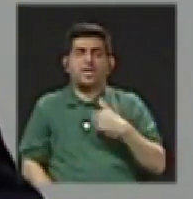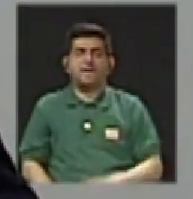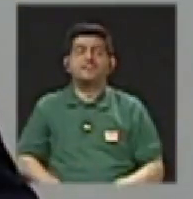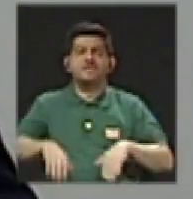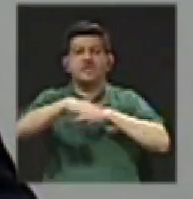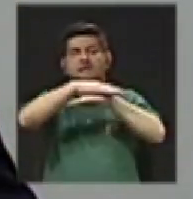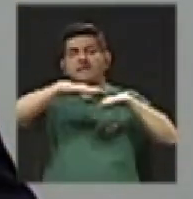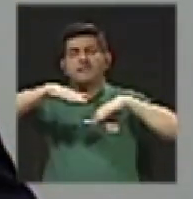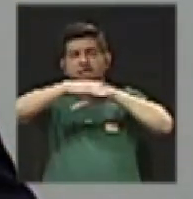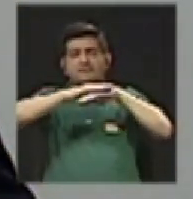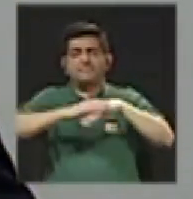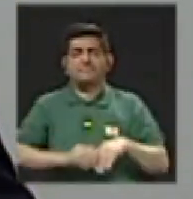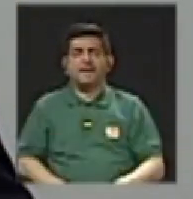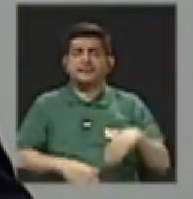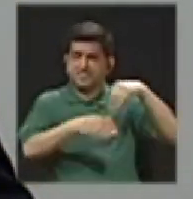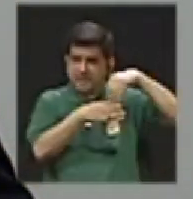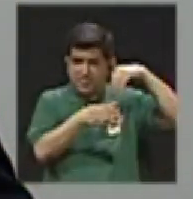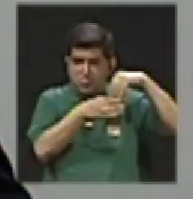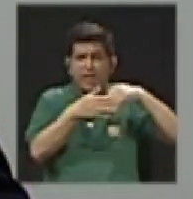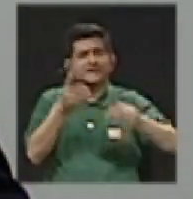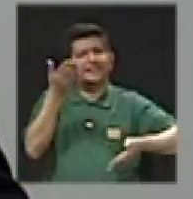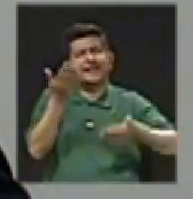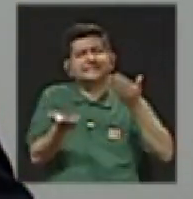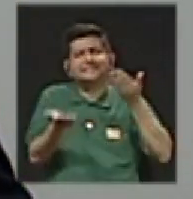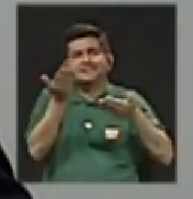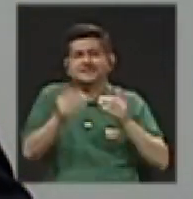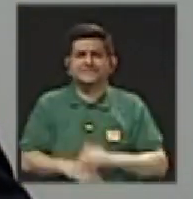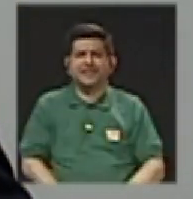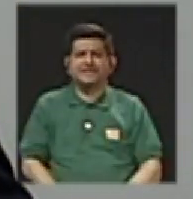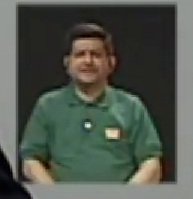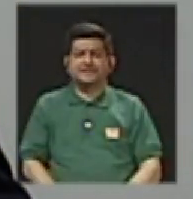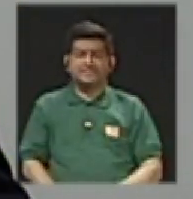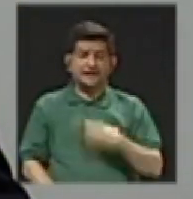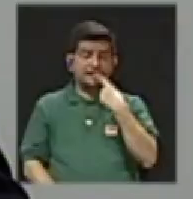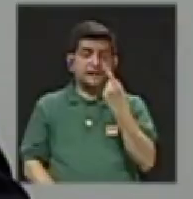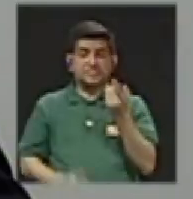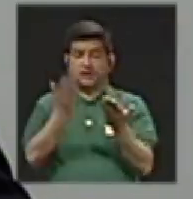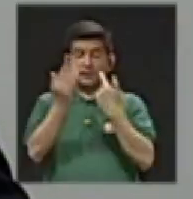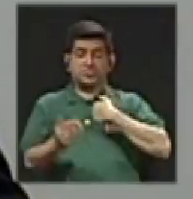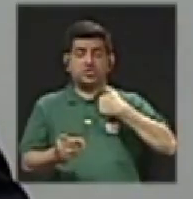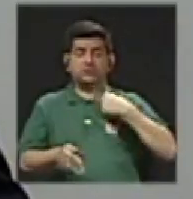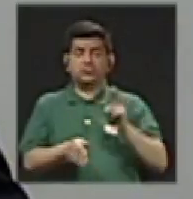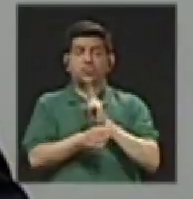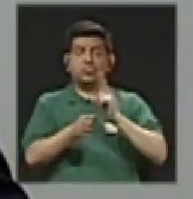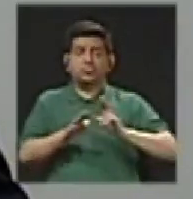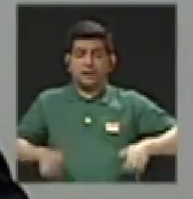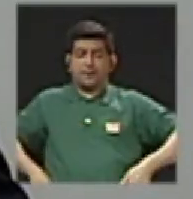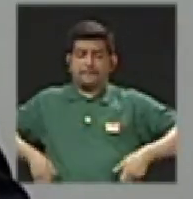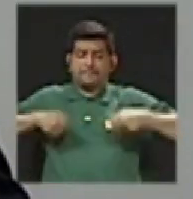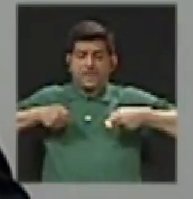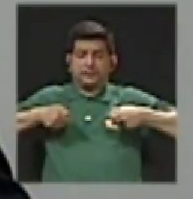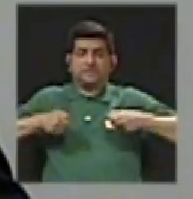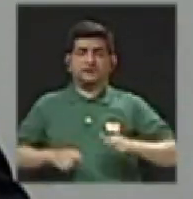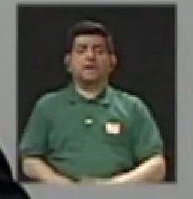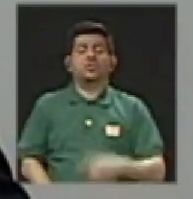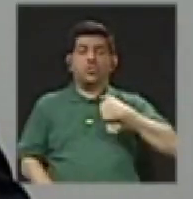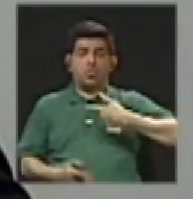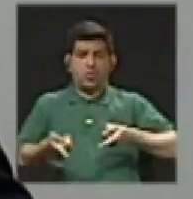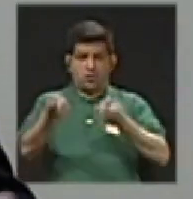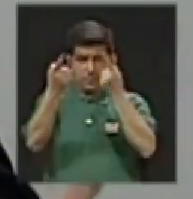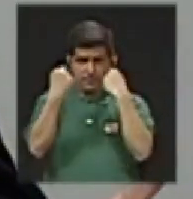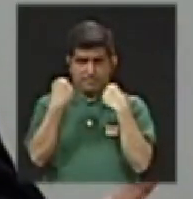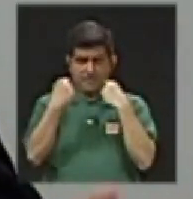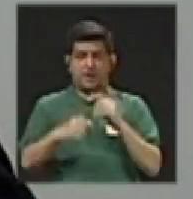base de las cuentas es un poco la metáfora de cuando yo me fui a poner el pantalón para venir hoy